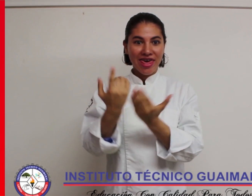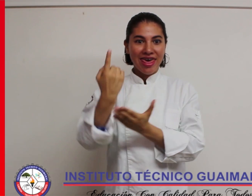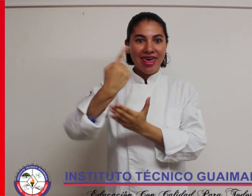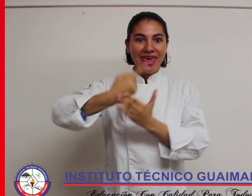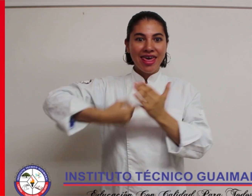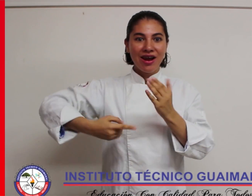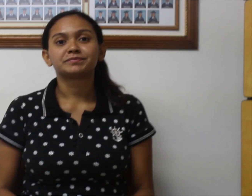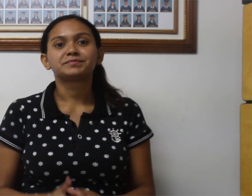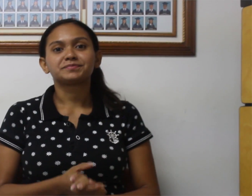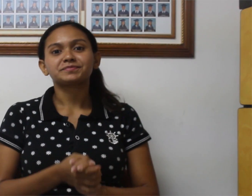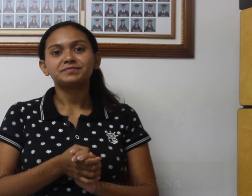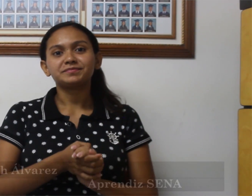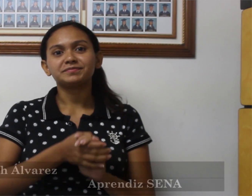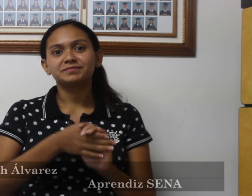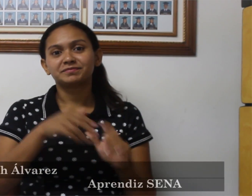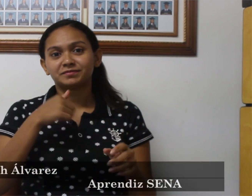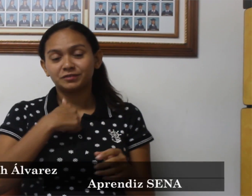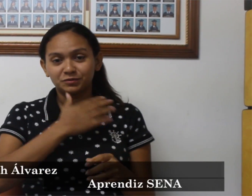Masterchef